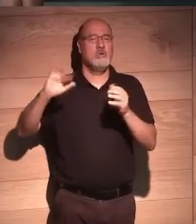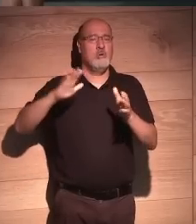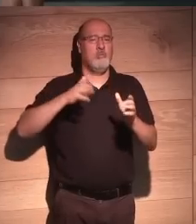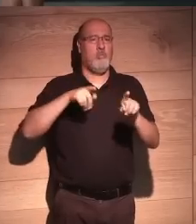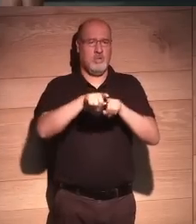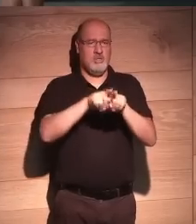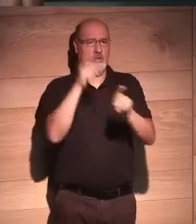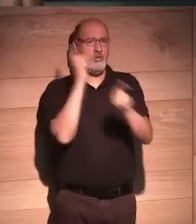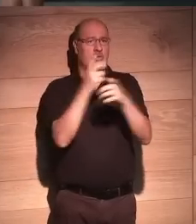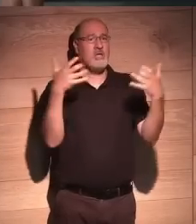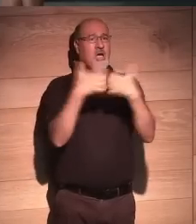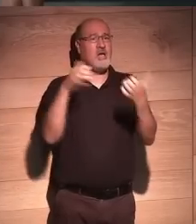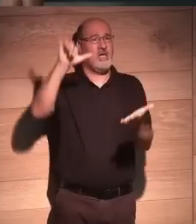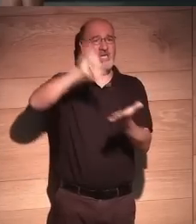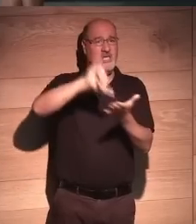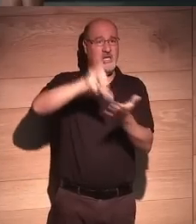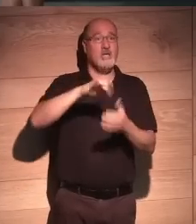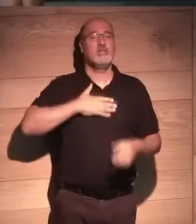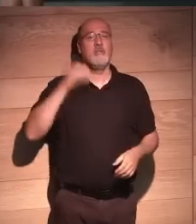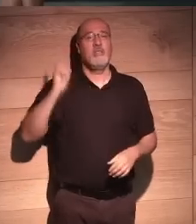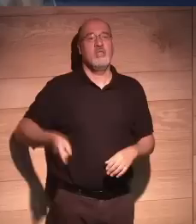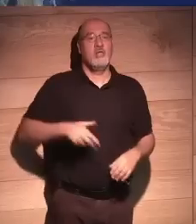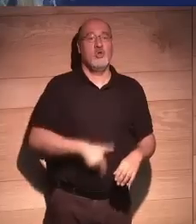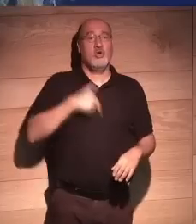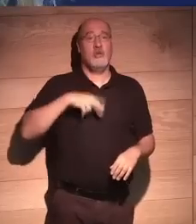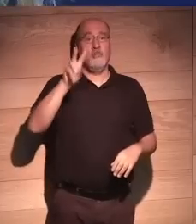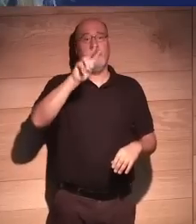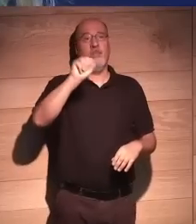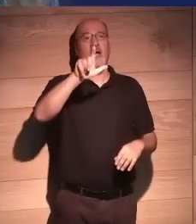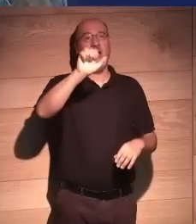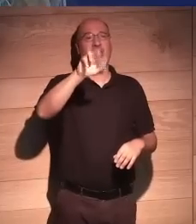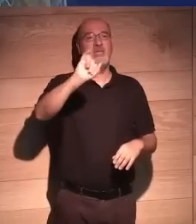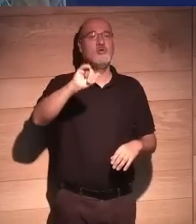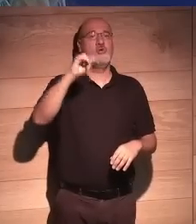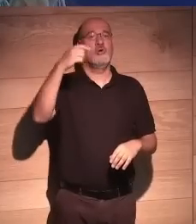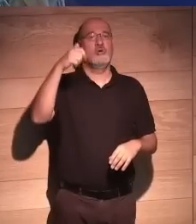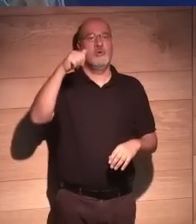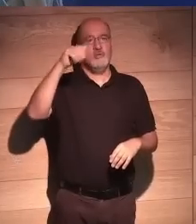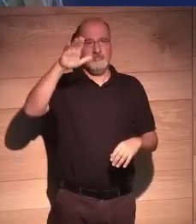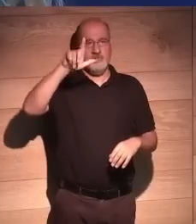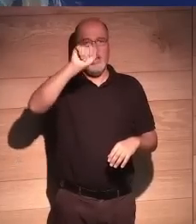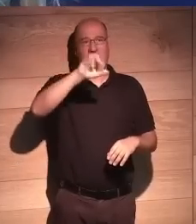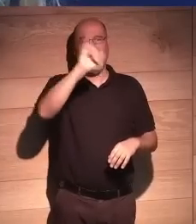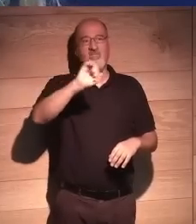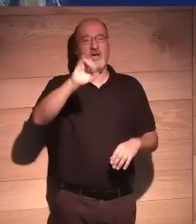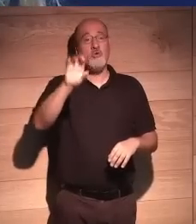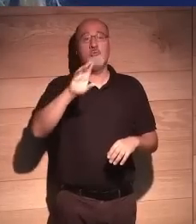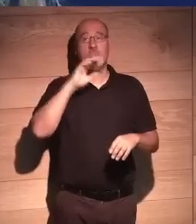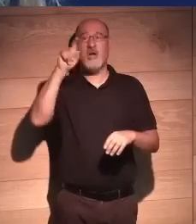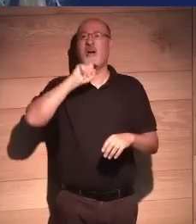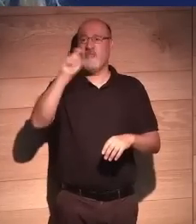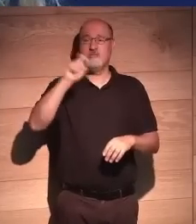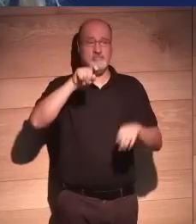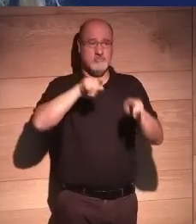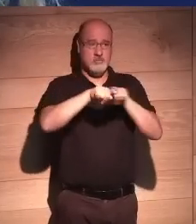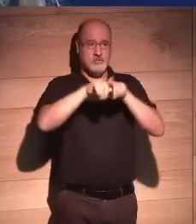guerra de Irak, y a Valerio, que era el director general entonces, a Valerio Lázaro, le dijeron que teníamos que bajar la cuota de crítica. Nos